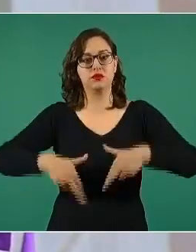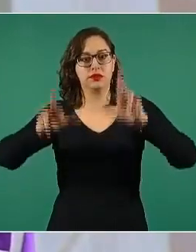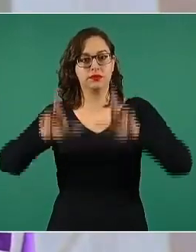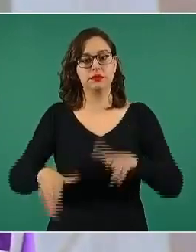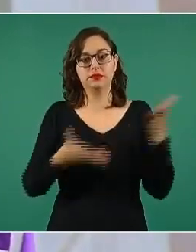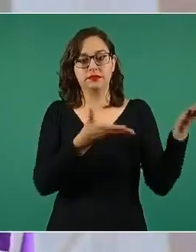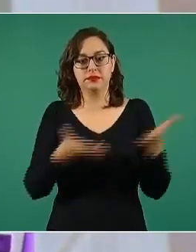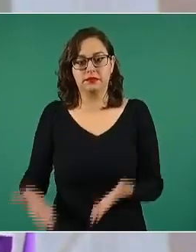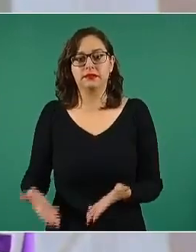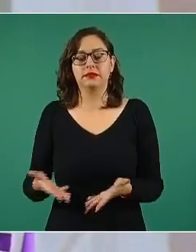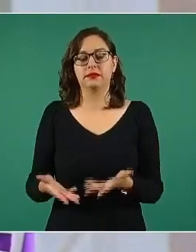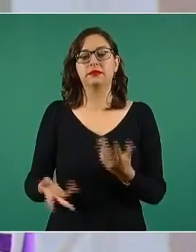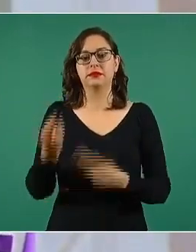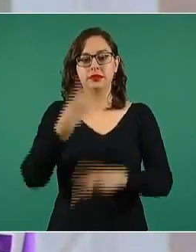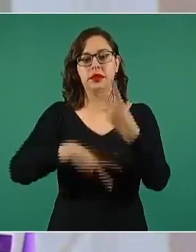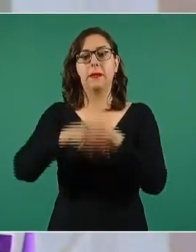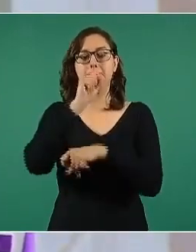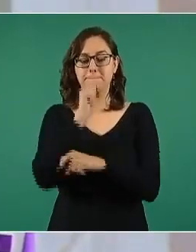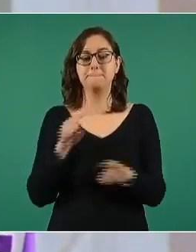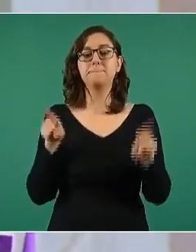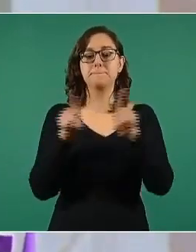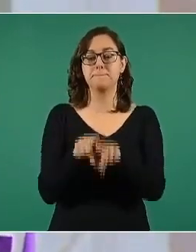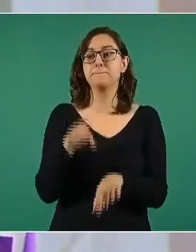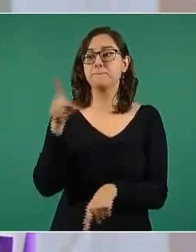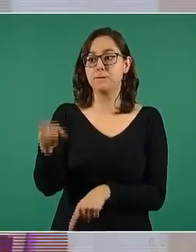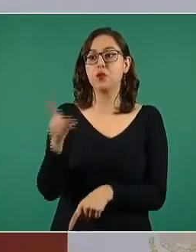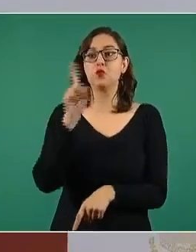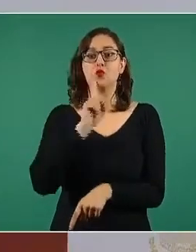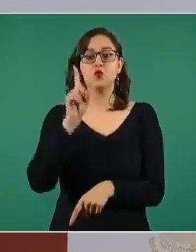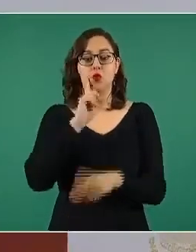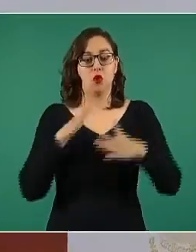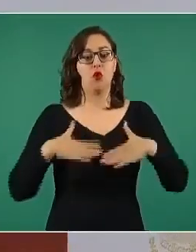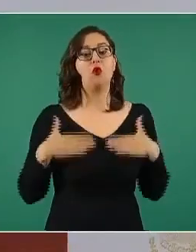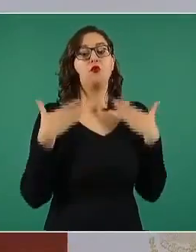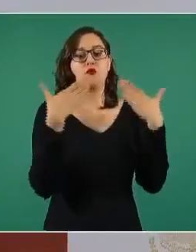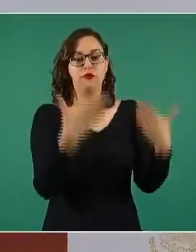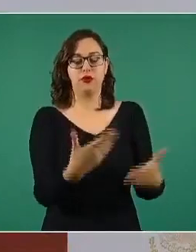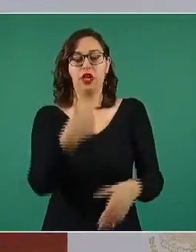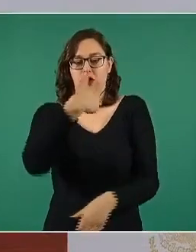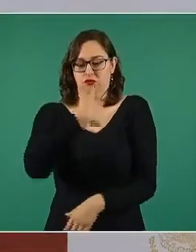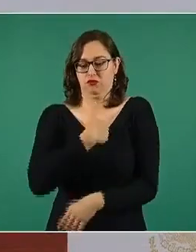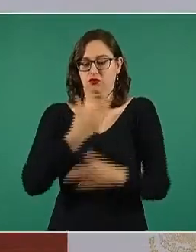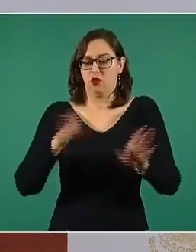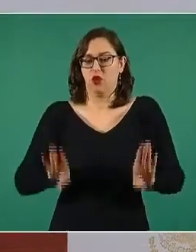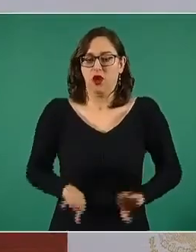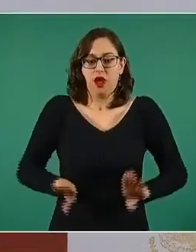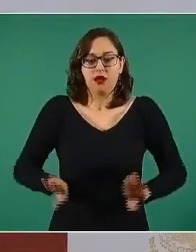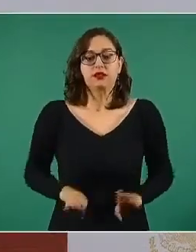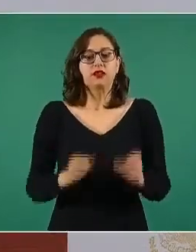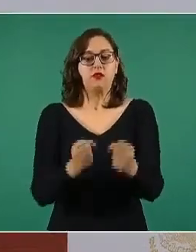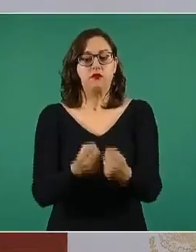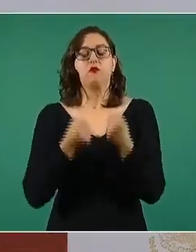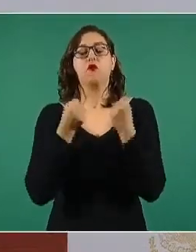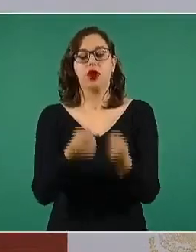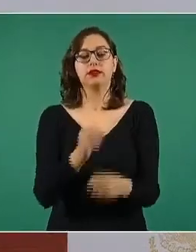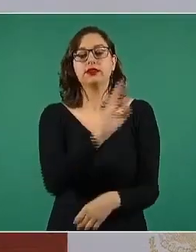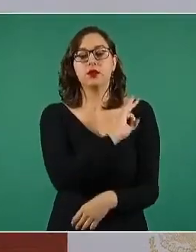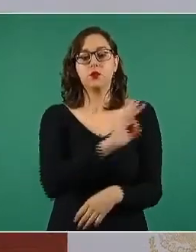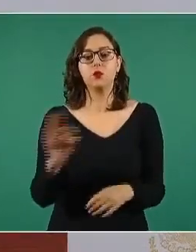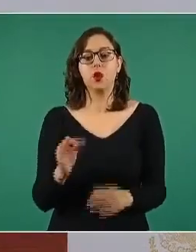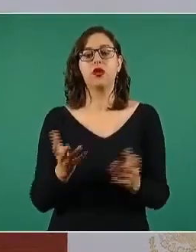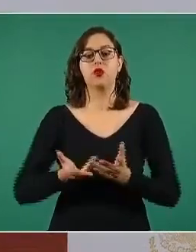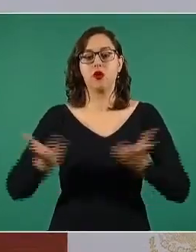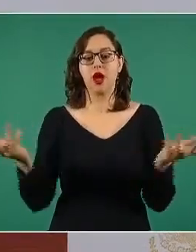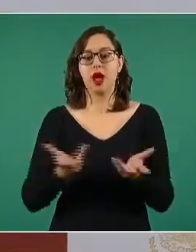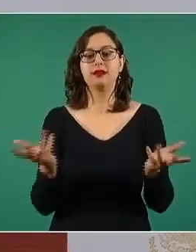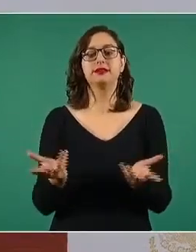lugar y también porque ella cree en mí como una mujer fuerte de mi comunidad para promover